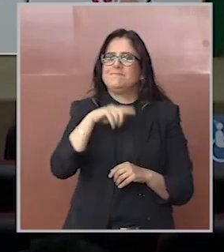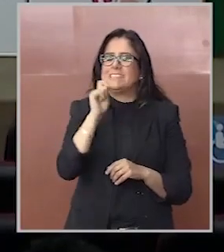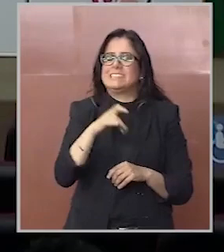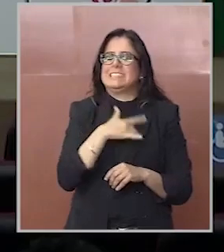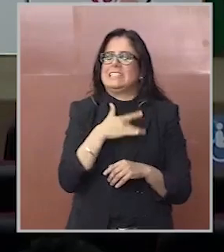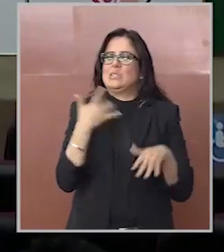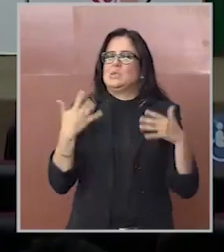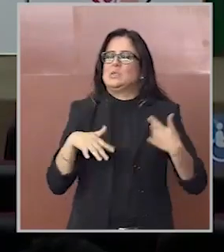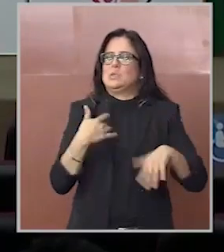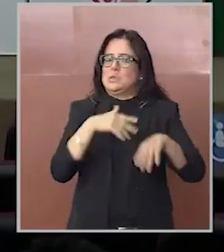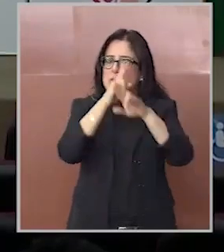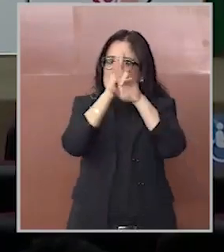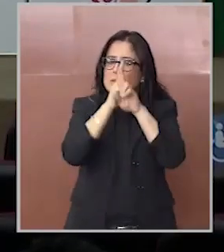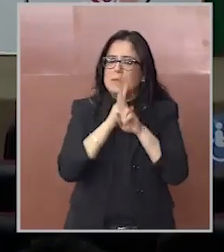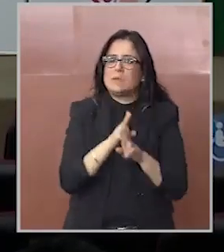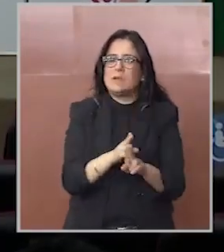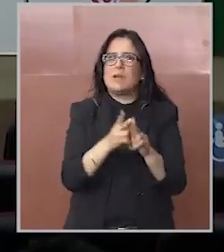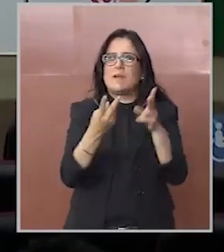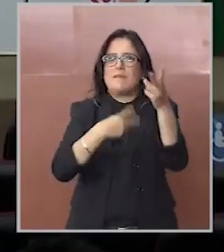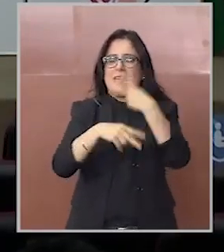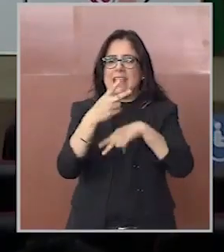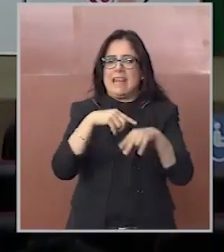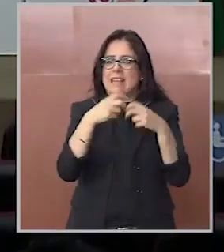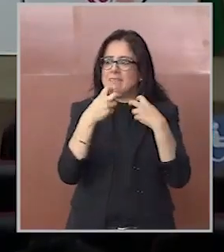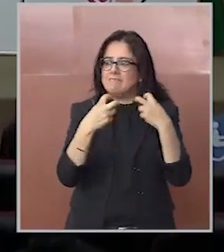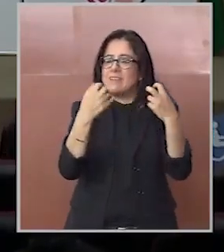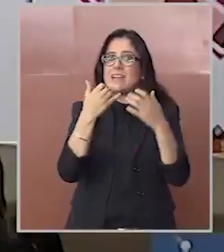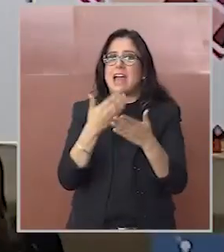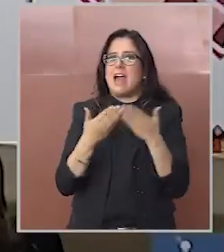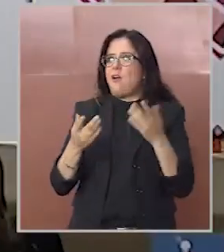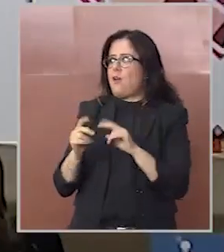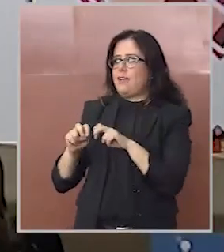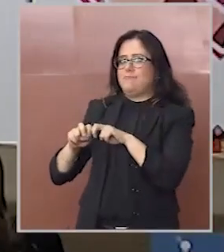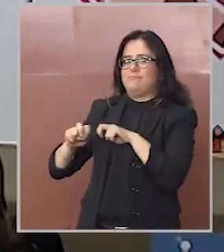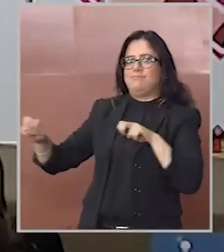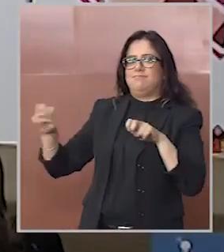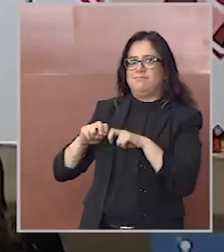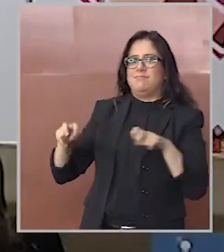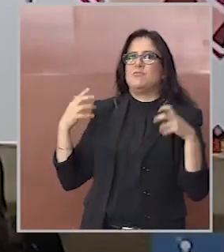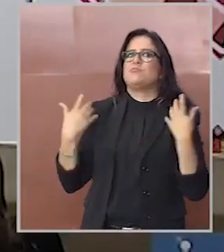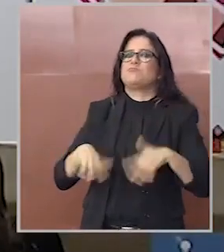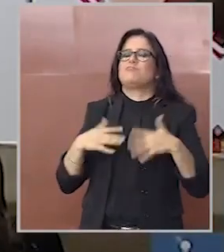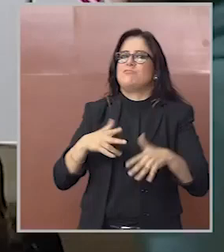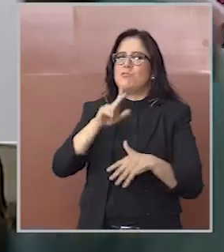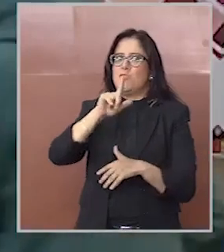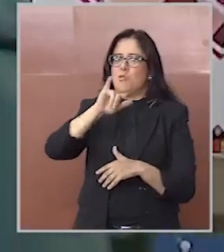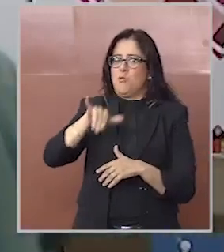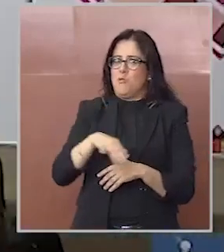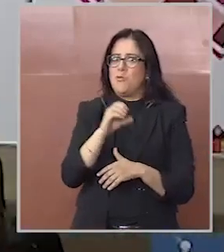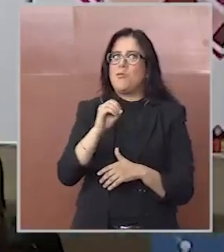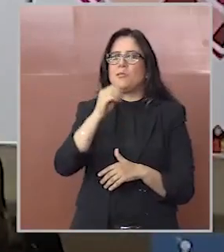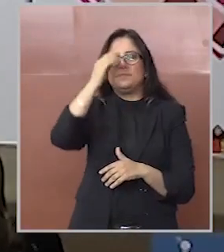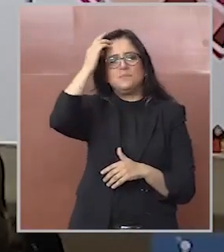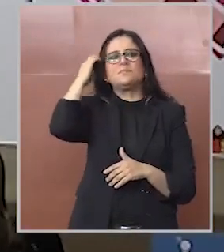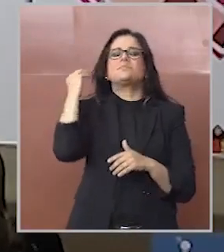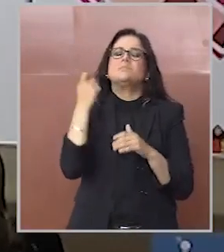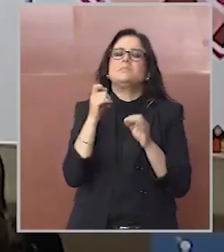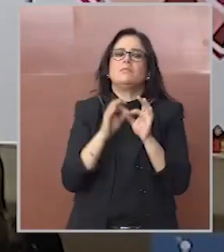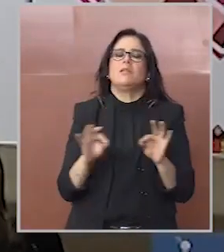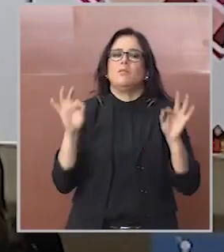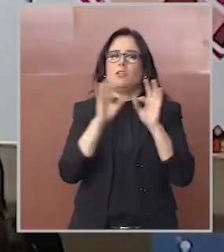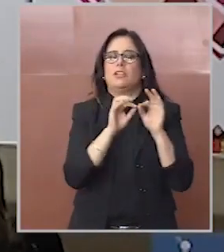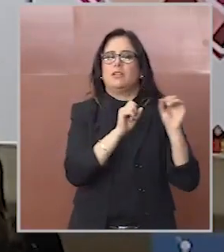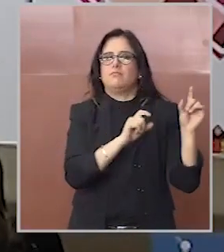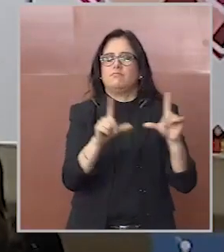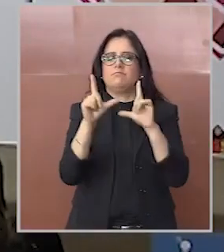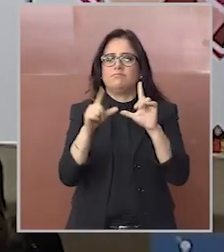es Es un honor eh tenerles acá y tener este panel de lujo además para la presentación de un proyecto